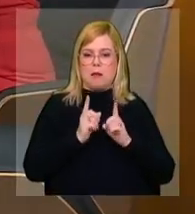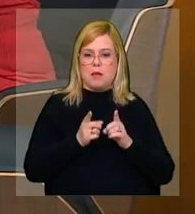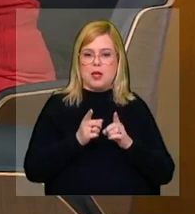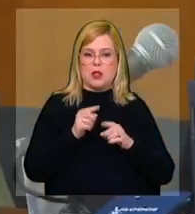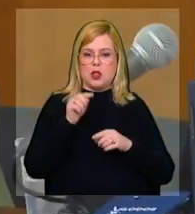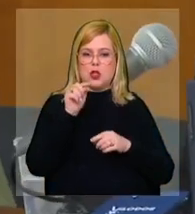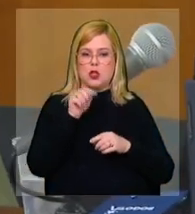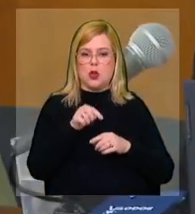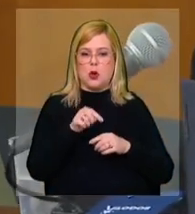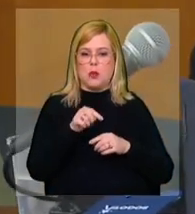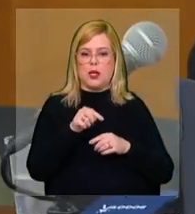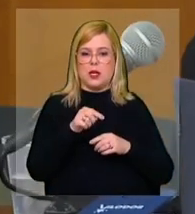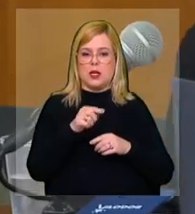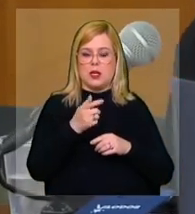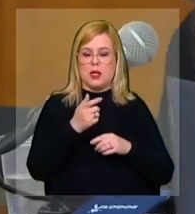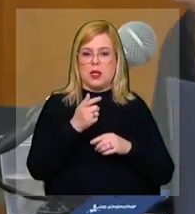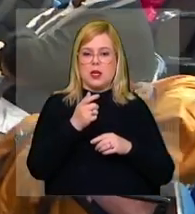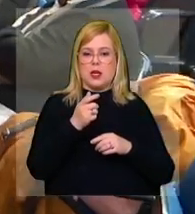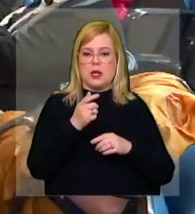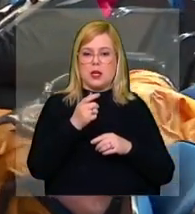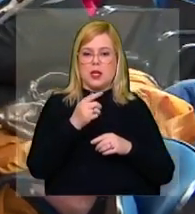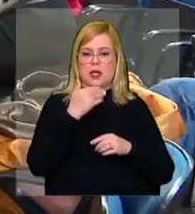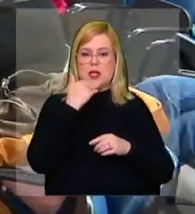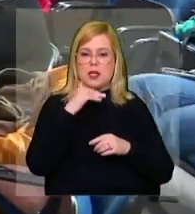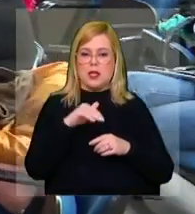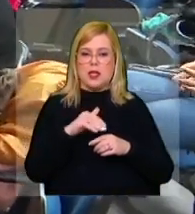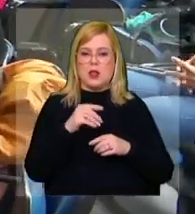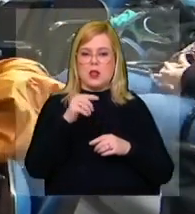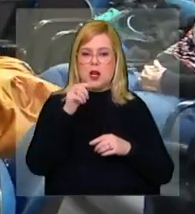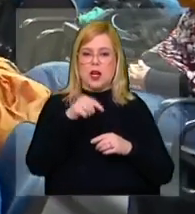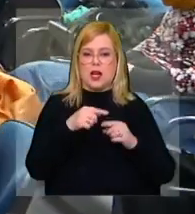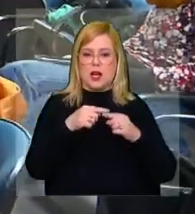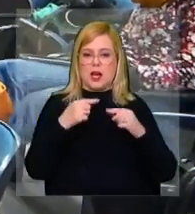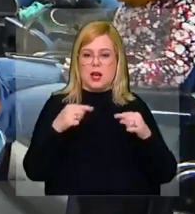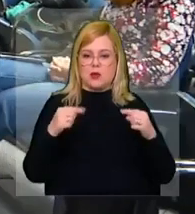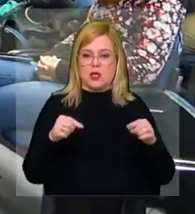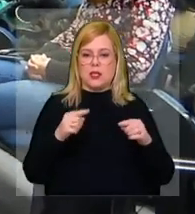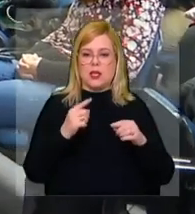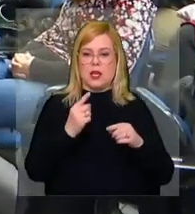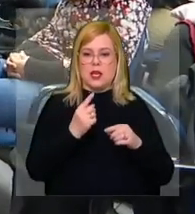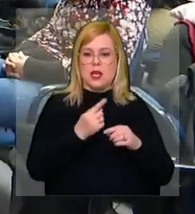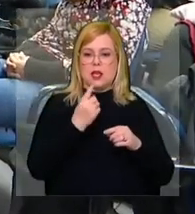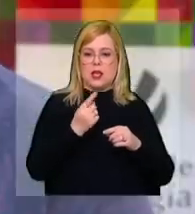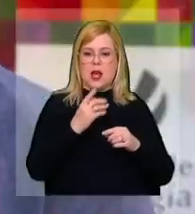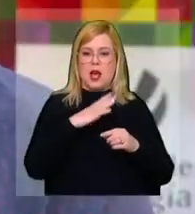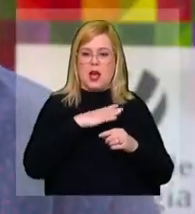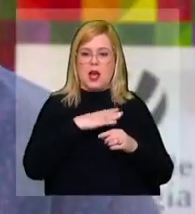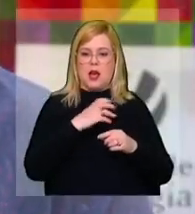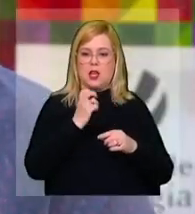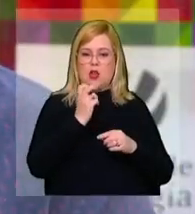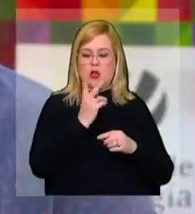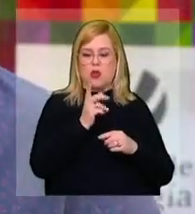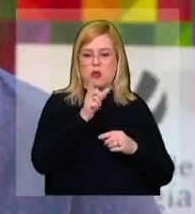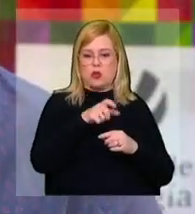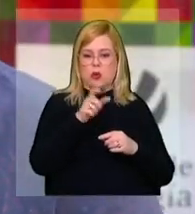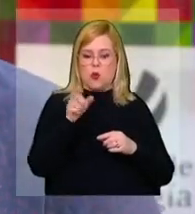de padecimiento individual, ¿no?, sino entendiendo las causas estructurales de ese padecimiento. Hay dos tipos como de componentes,